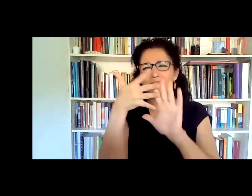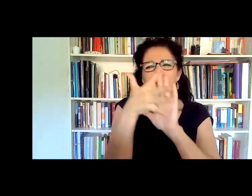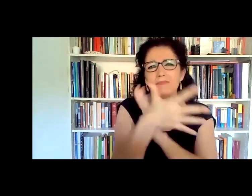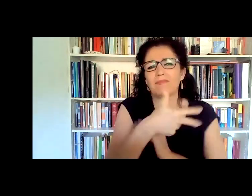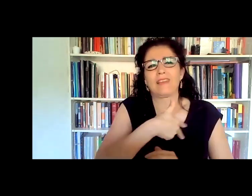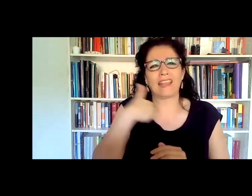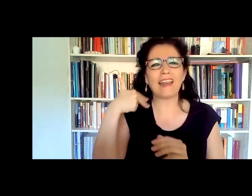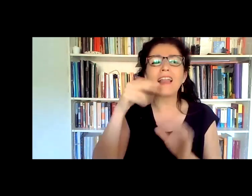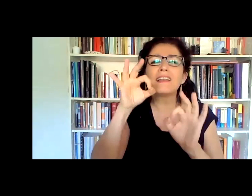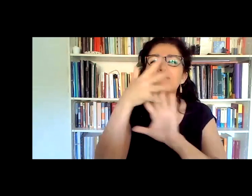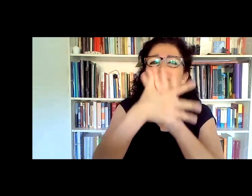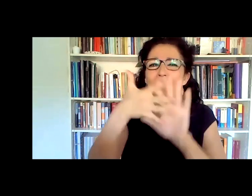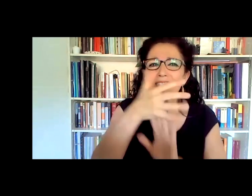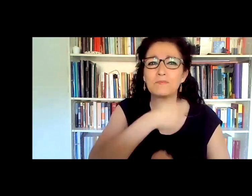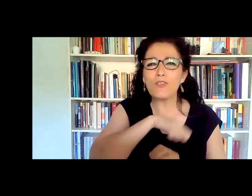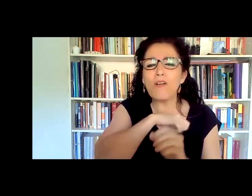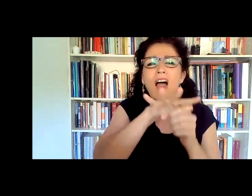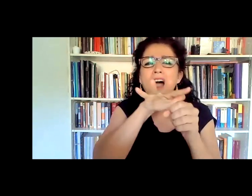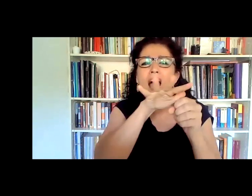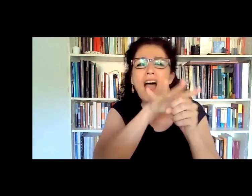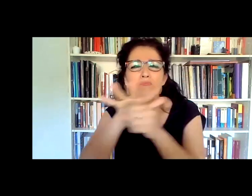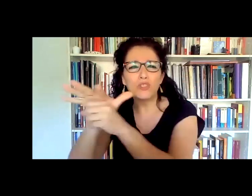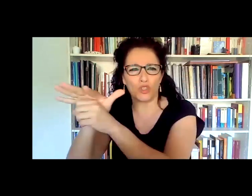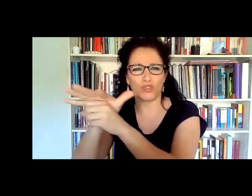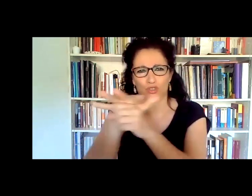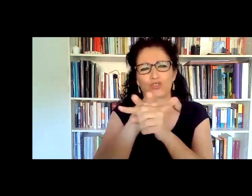2014, donde se hablaba de una manera más genérica